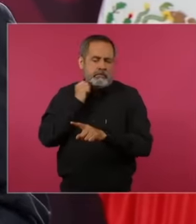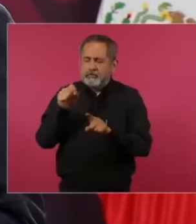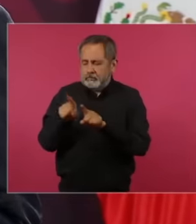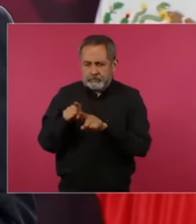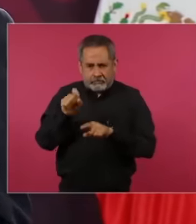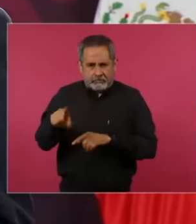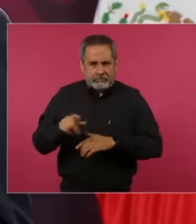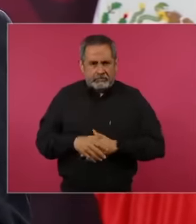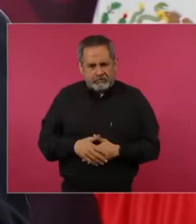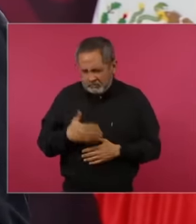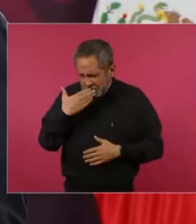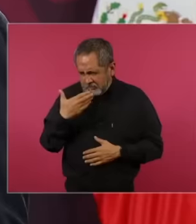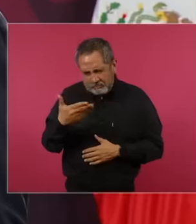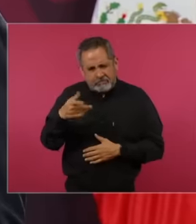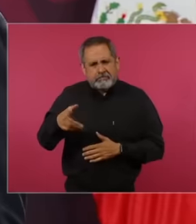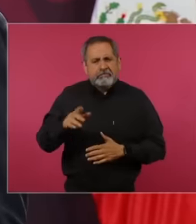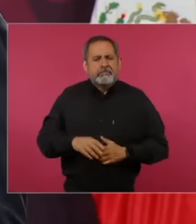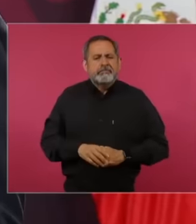Sí es bueno